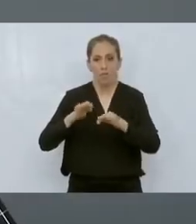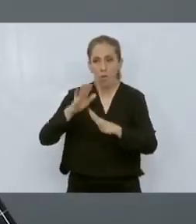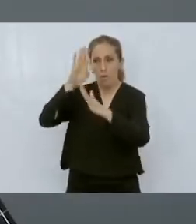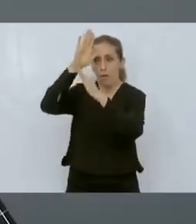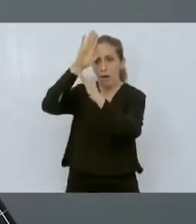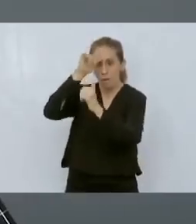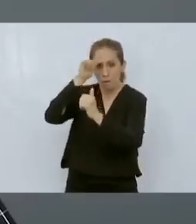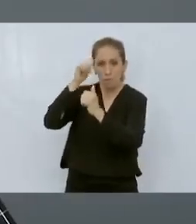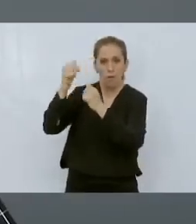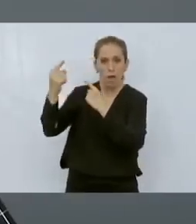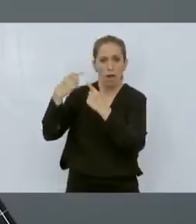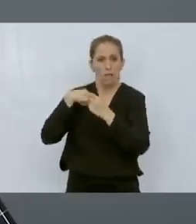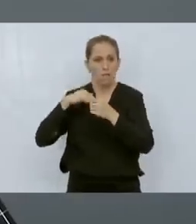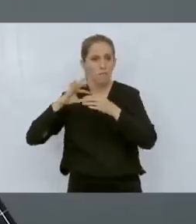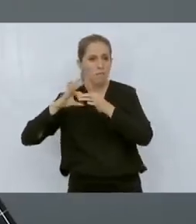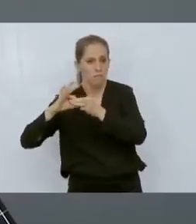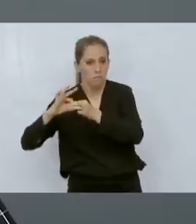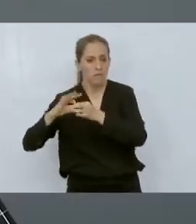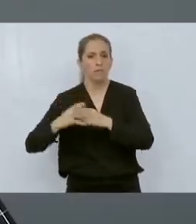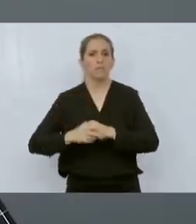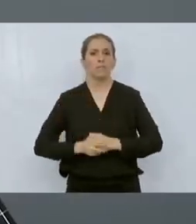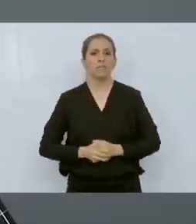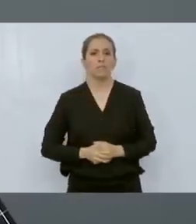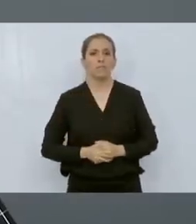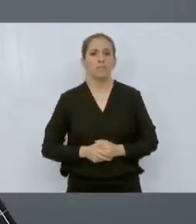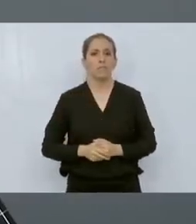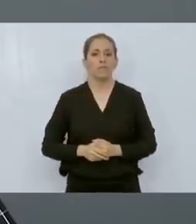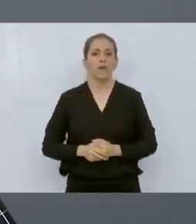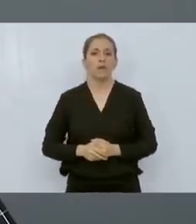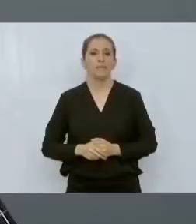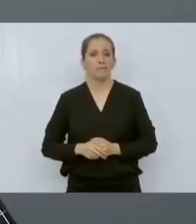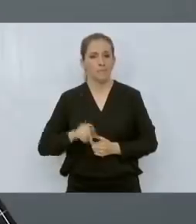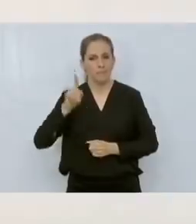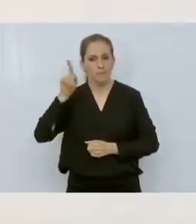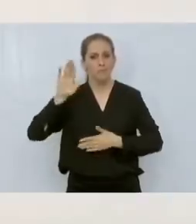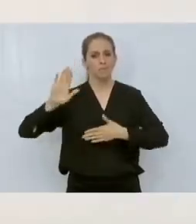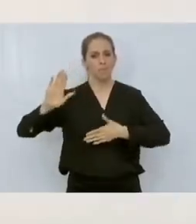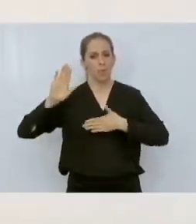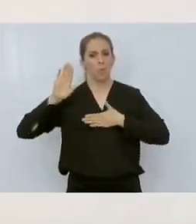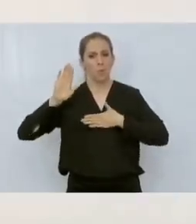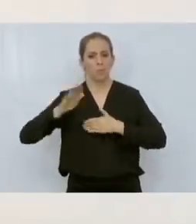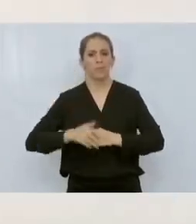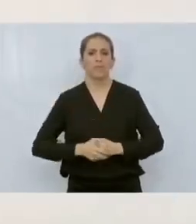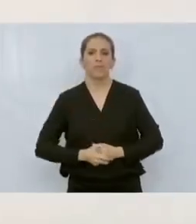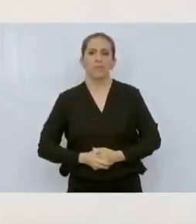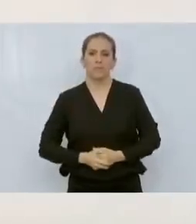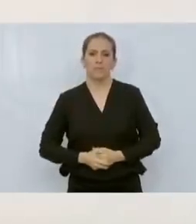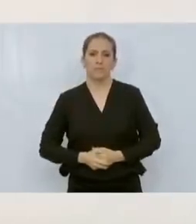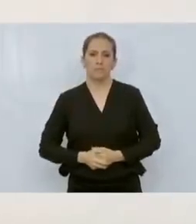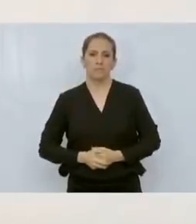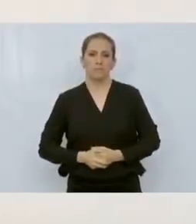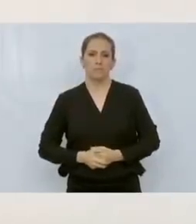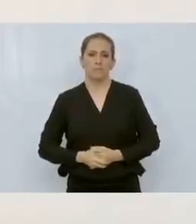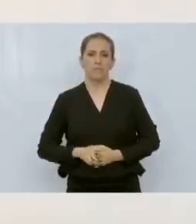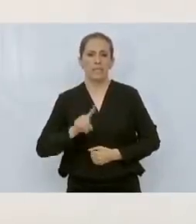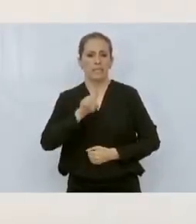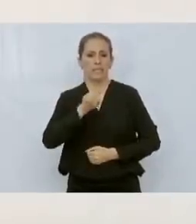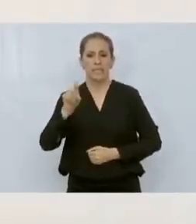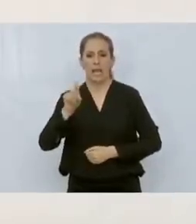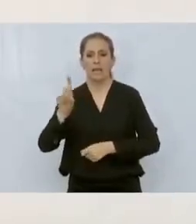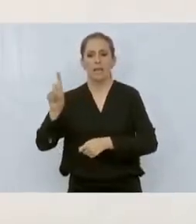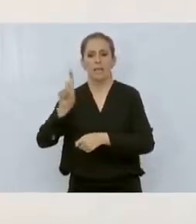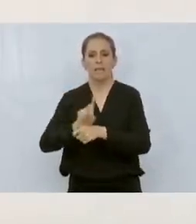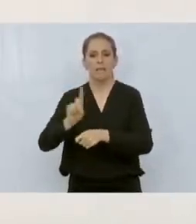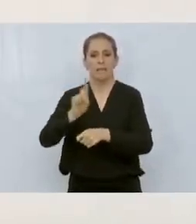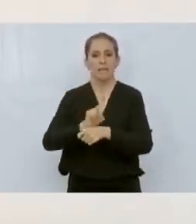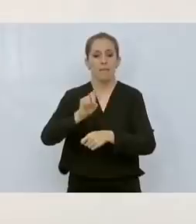van a vacunar, es su compromiso, en 100 días a